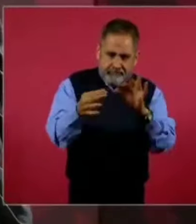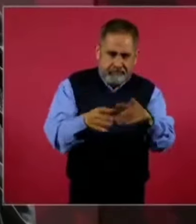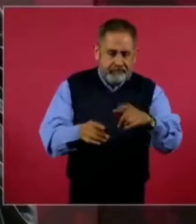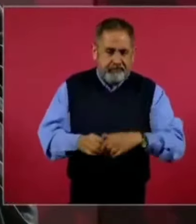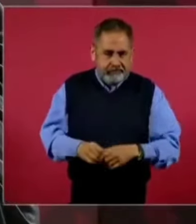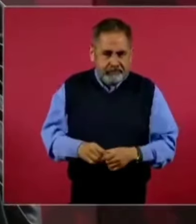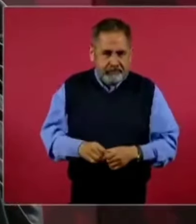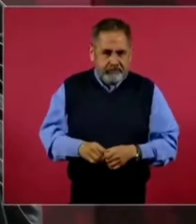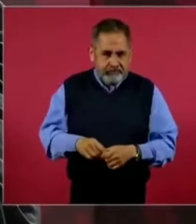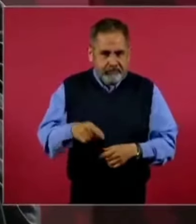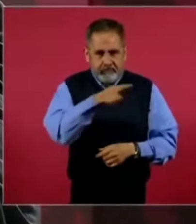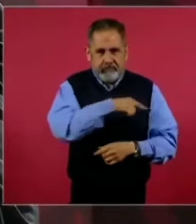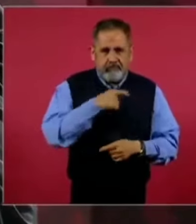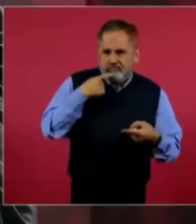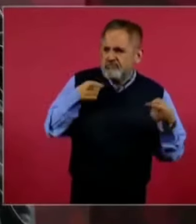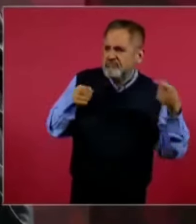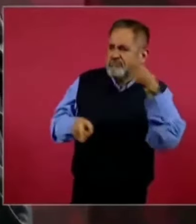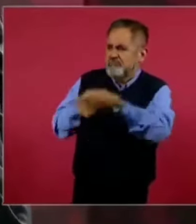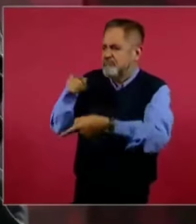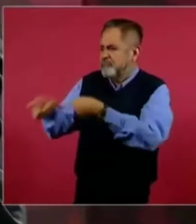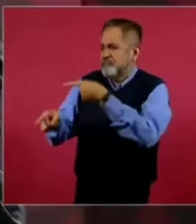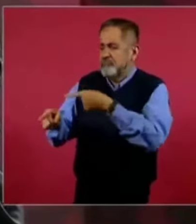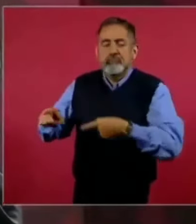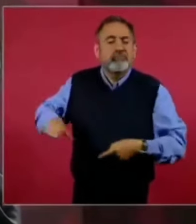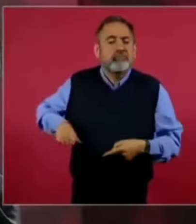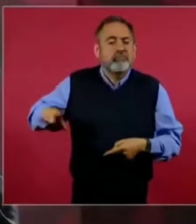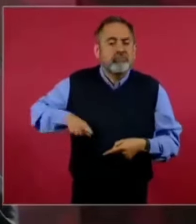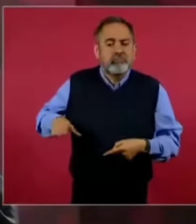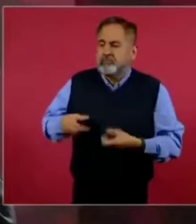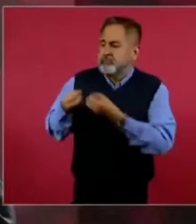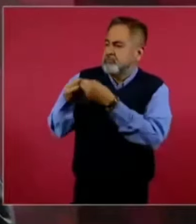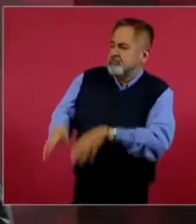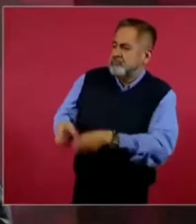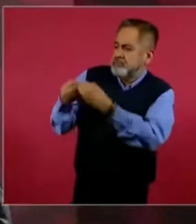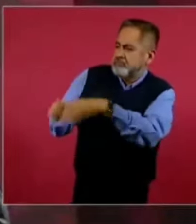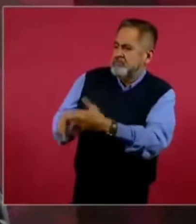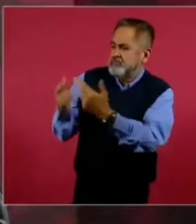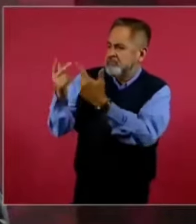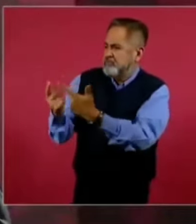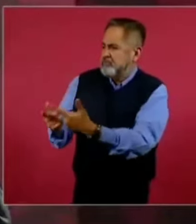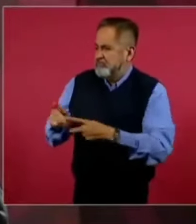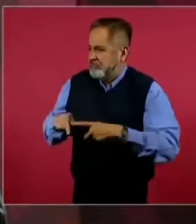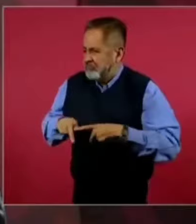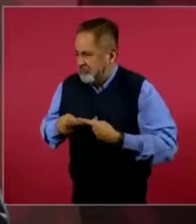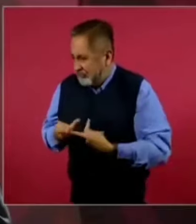que apuestan a debilitar a las autoridades, a los gobiernos,